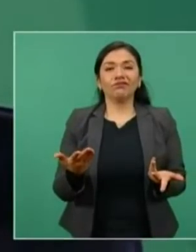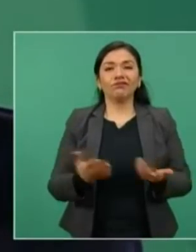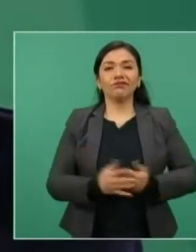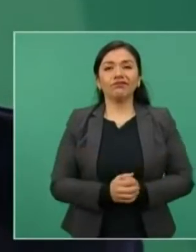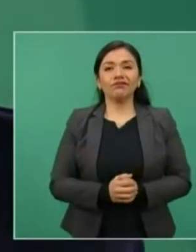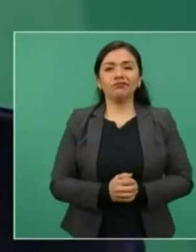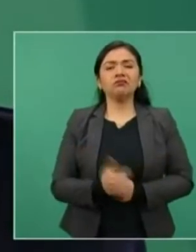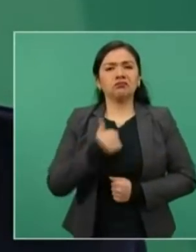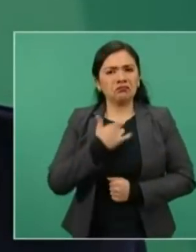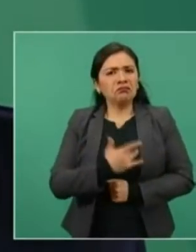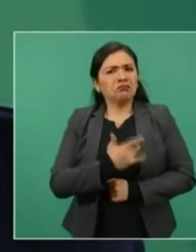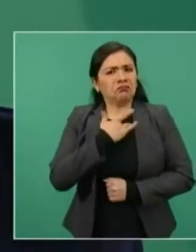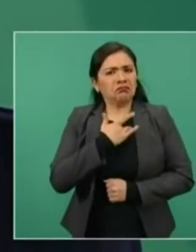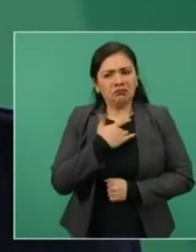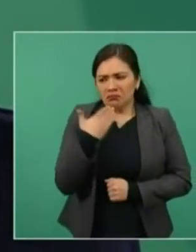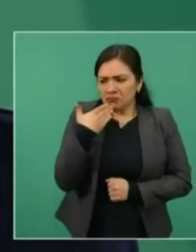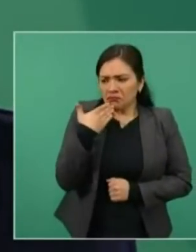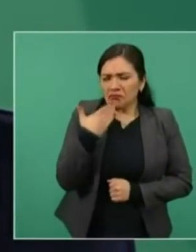satisfecho